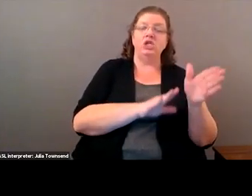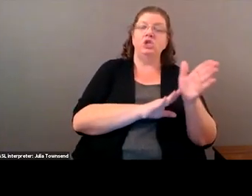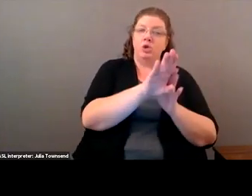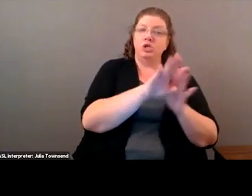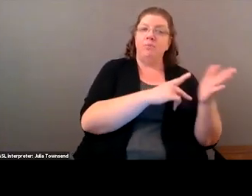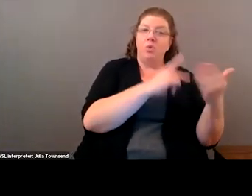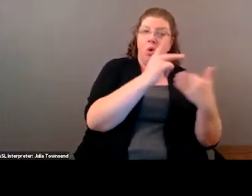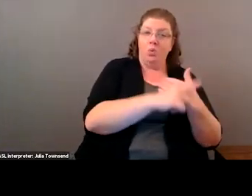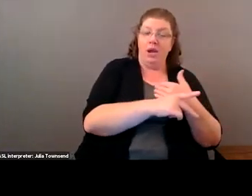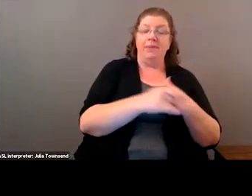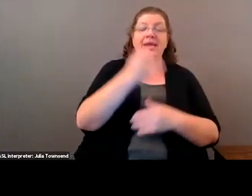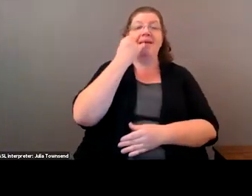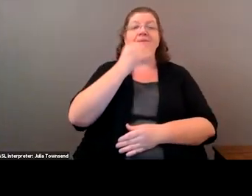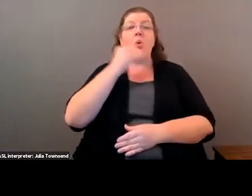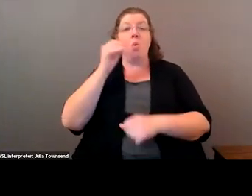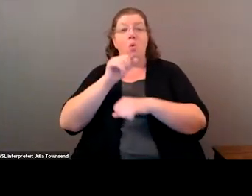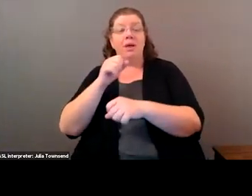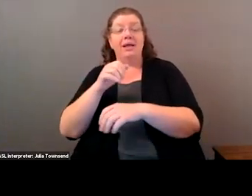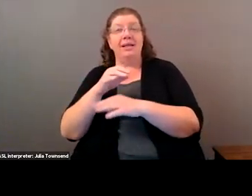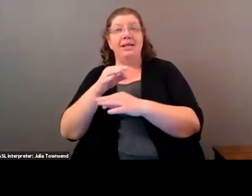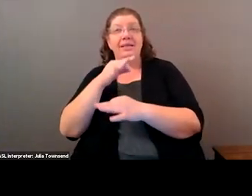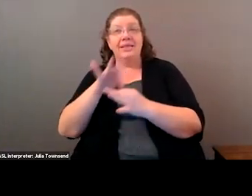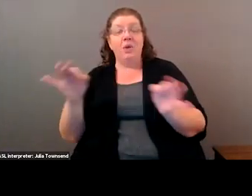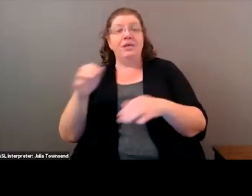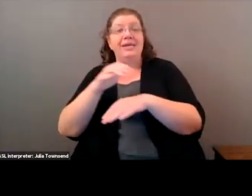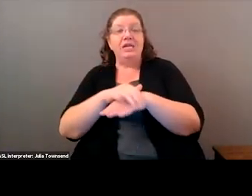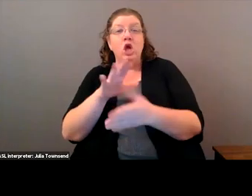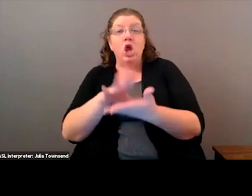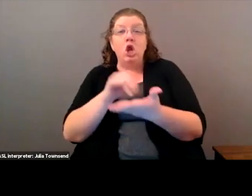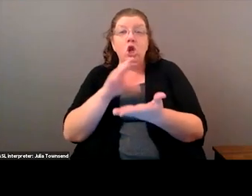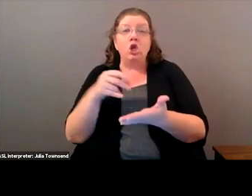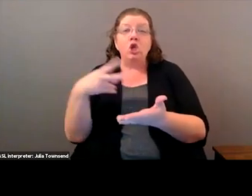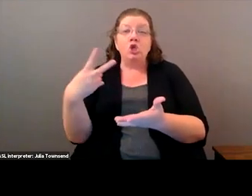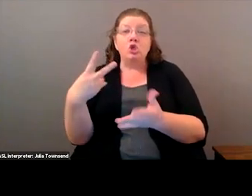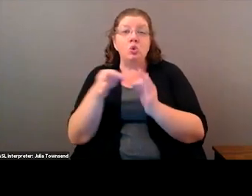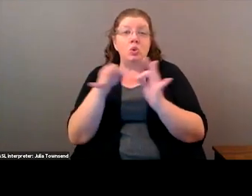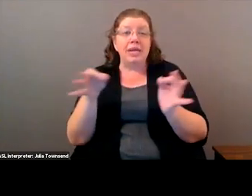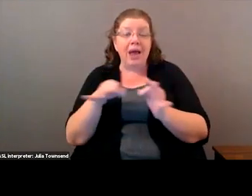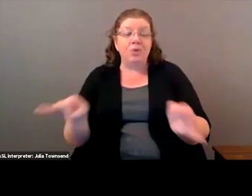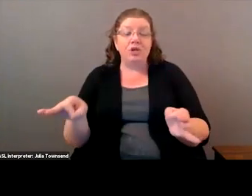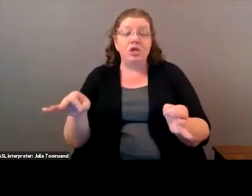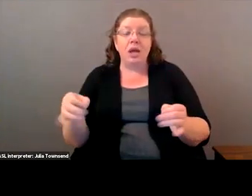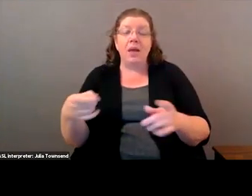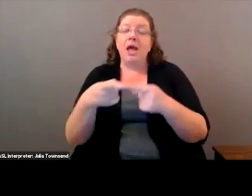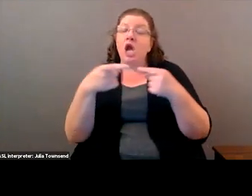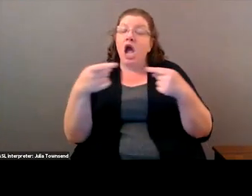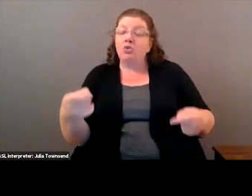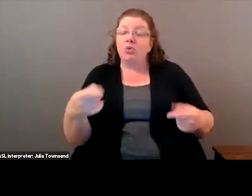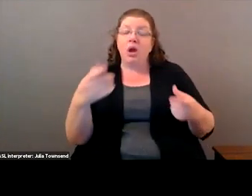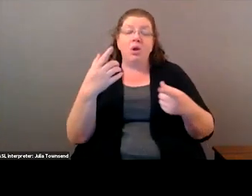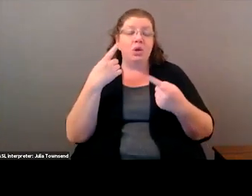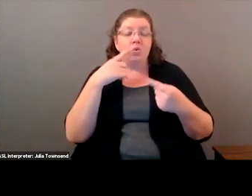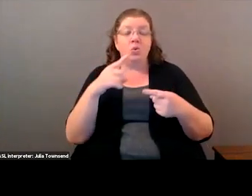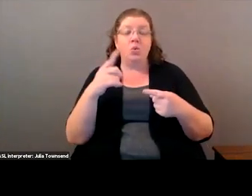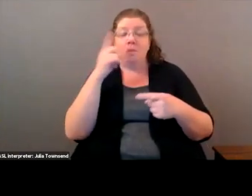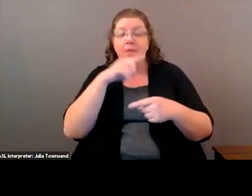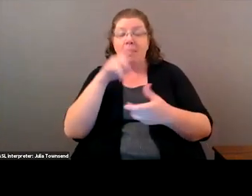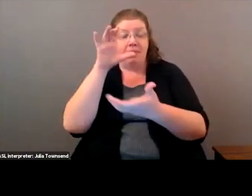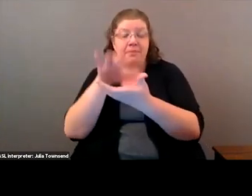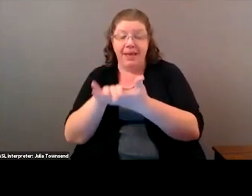para los estudiantes cuyo idioma en casa es el inglés el aprender dos idiomas y no